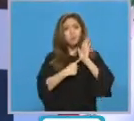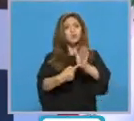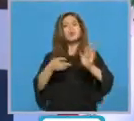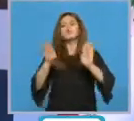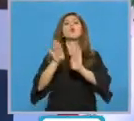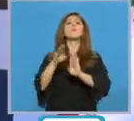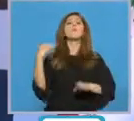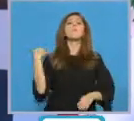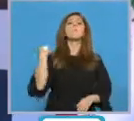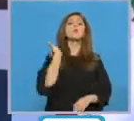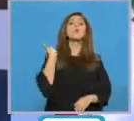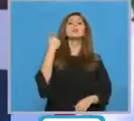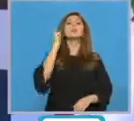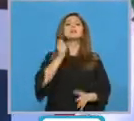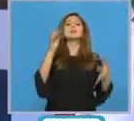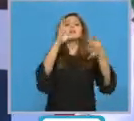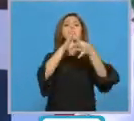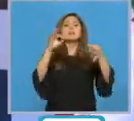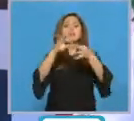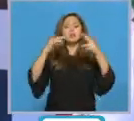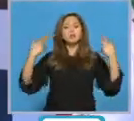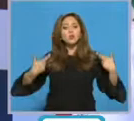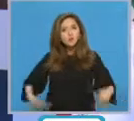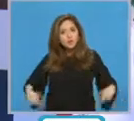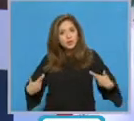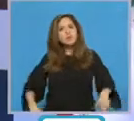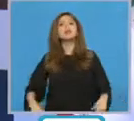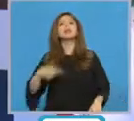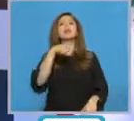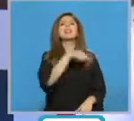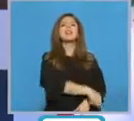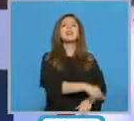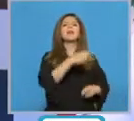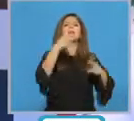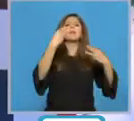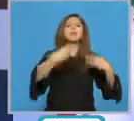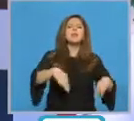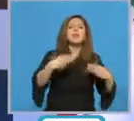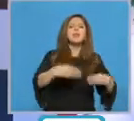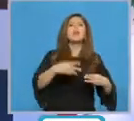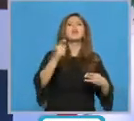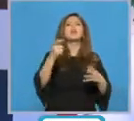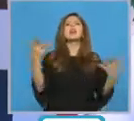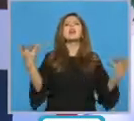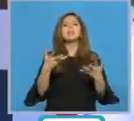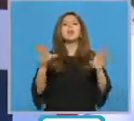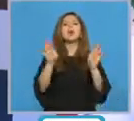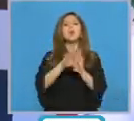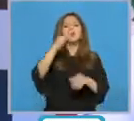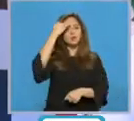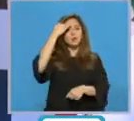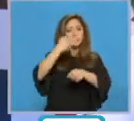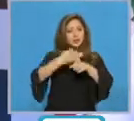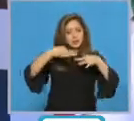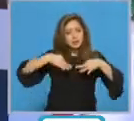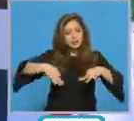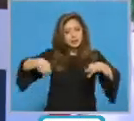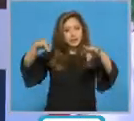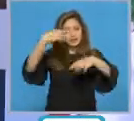años. El mercado nuestro es especializado en eventos de 15 años,